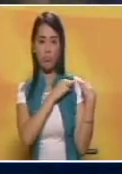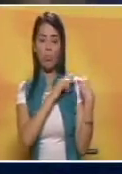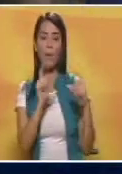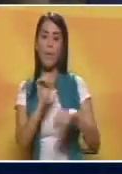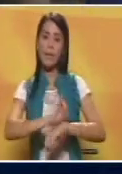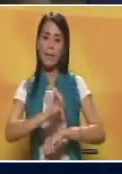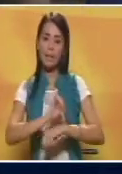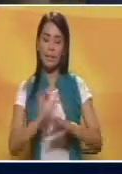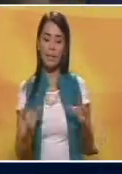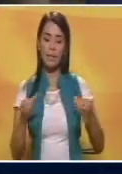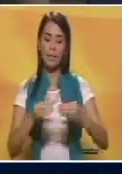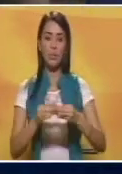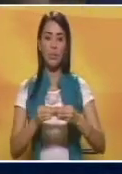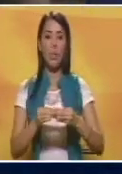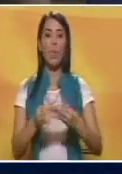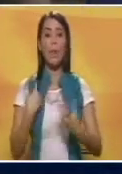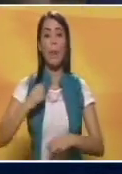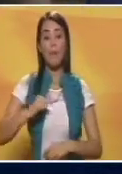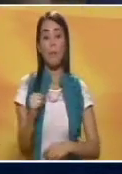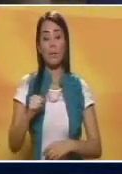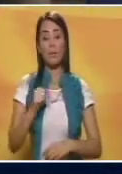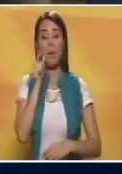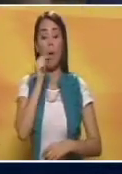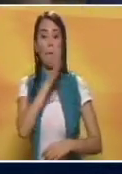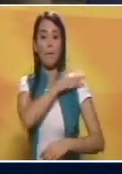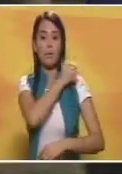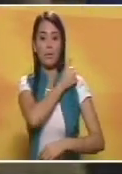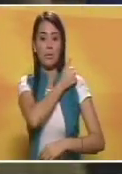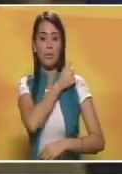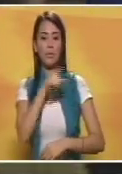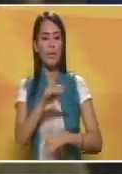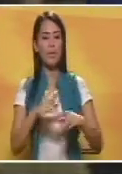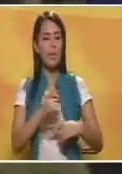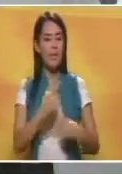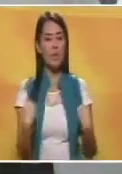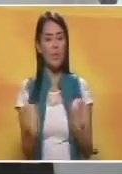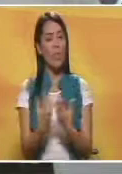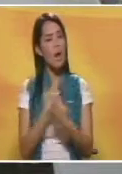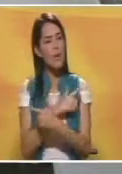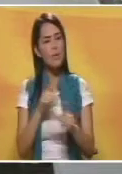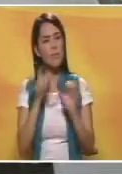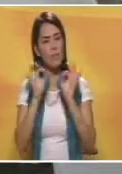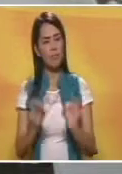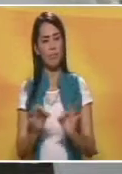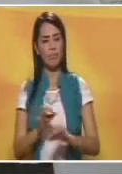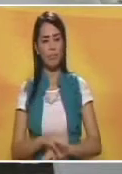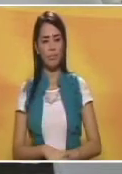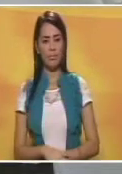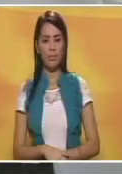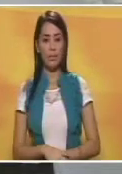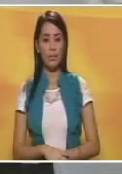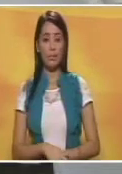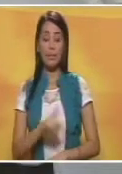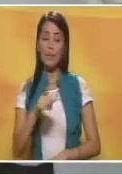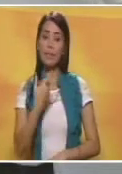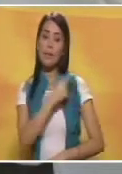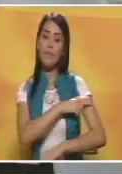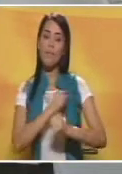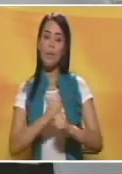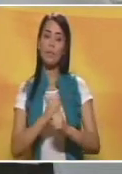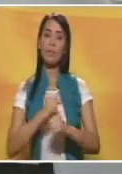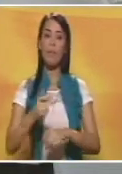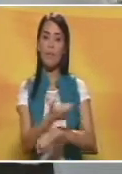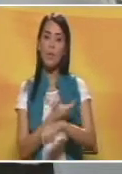iglesia que se reunió con el jefe de la policía de masaya territorio que se declaró como libre del actual ejecutivo y en donde las fuerzas combinadas del